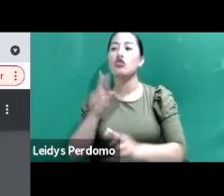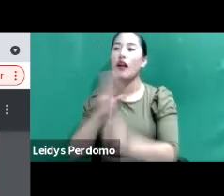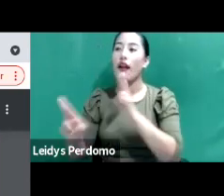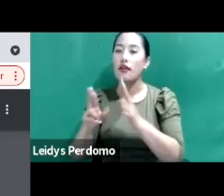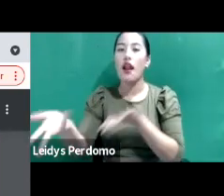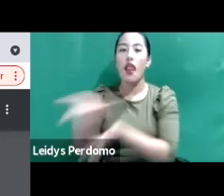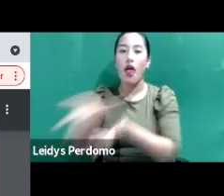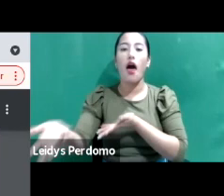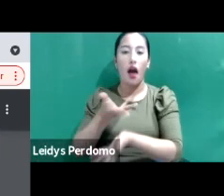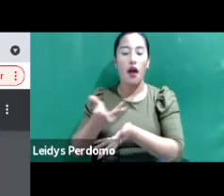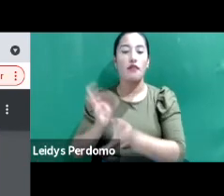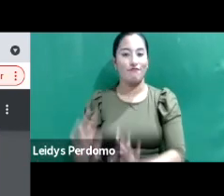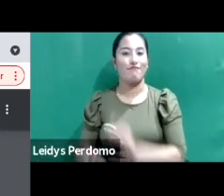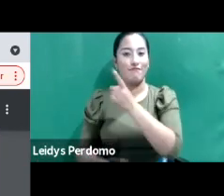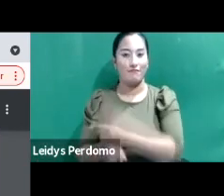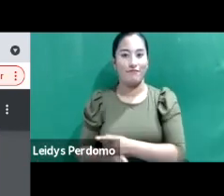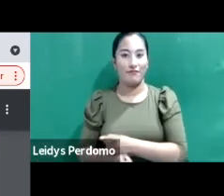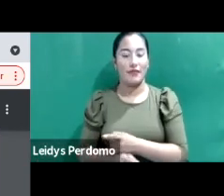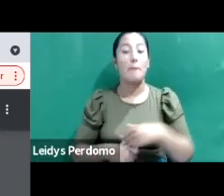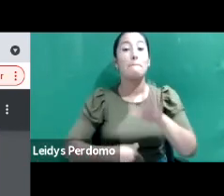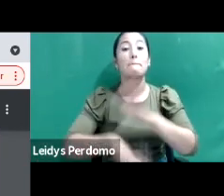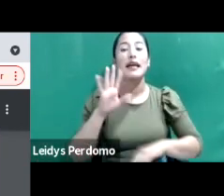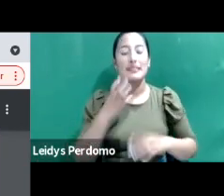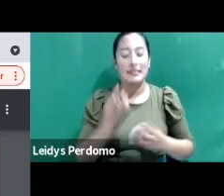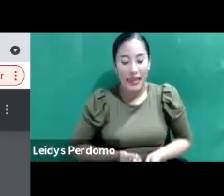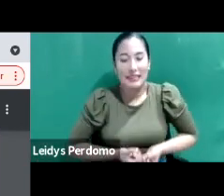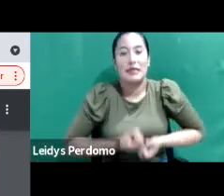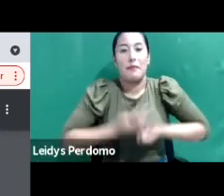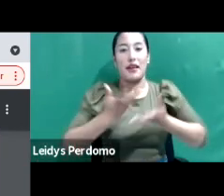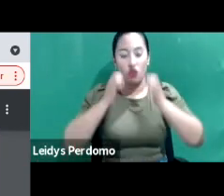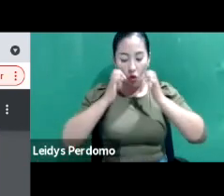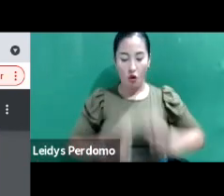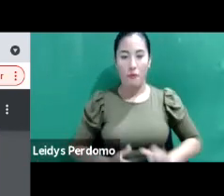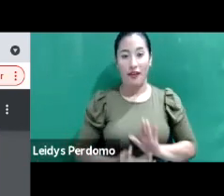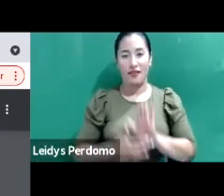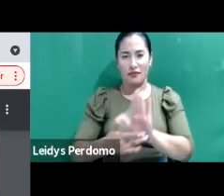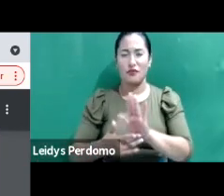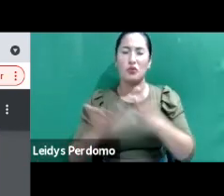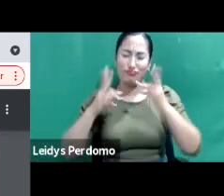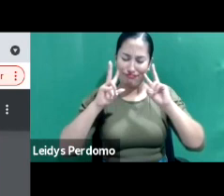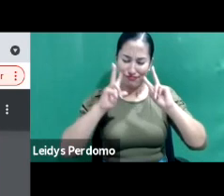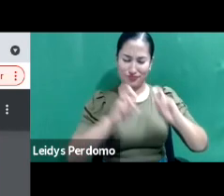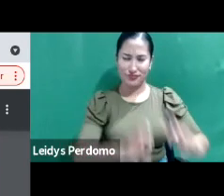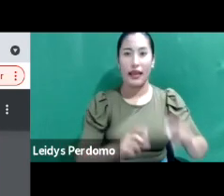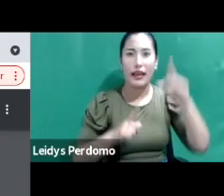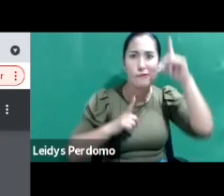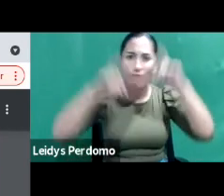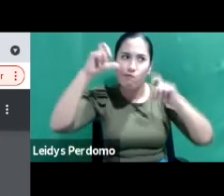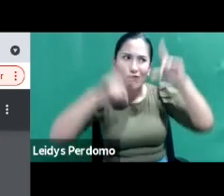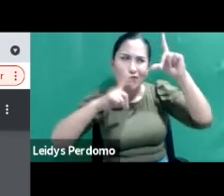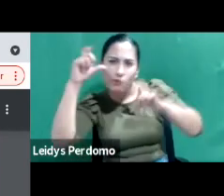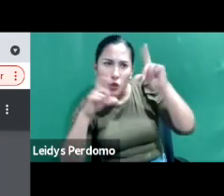respuesta emocional es la expresión corporal. De hecho, se han hecho un montón de estudios en microexpresiones faciales.